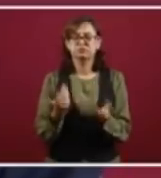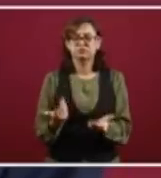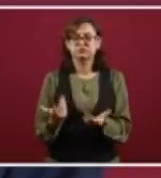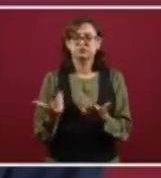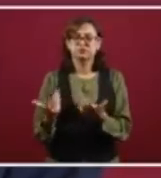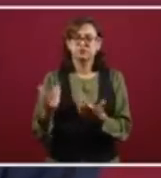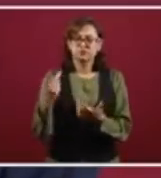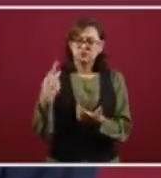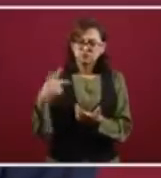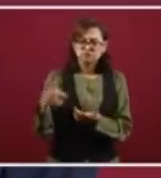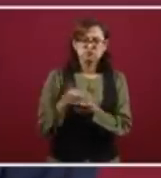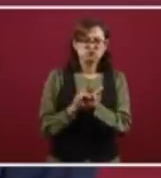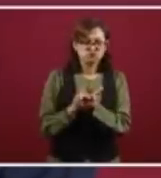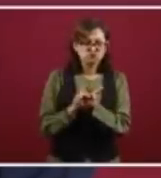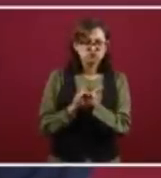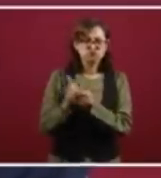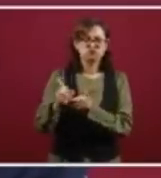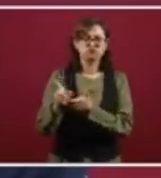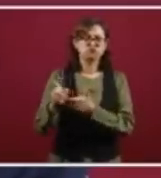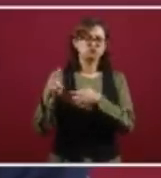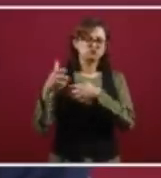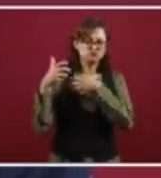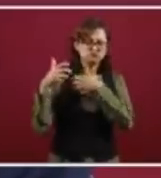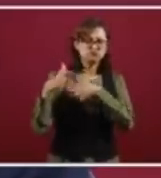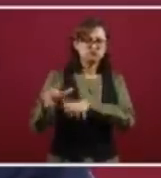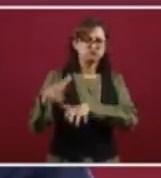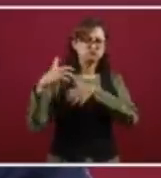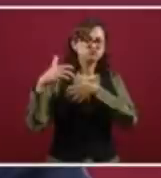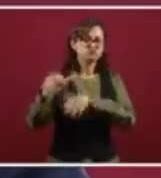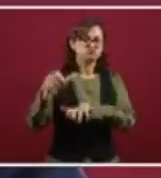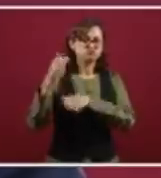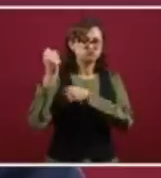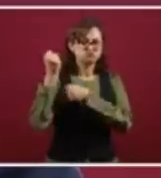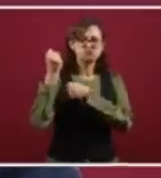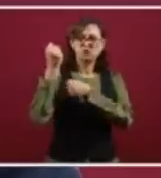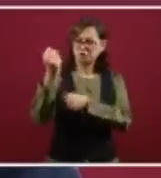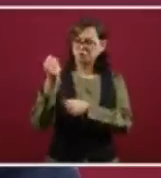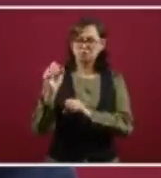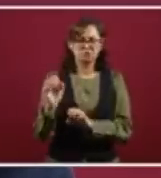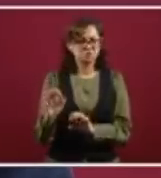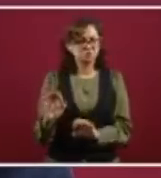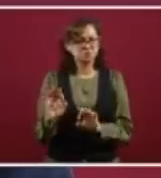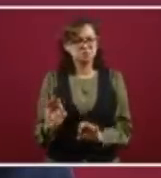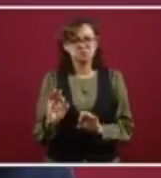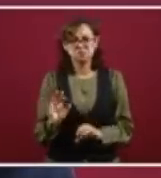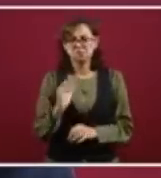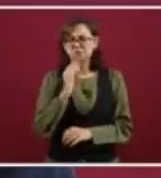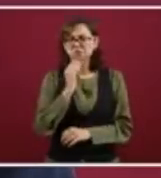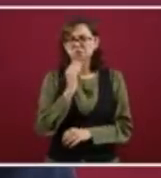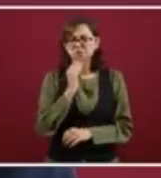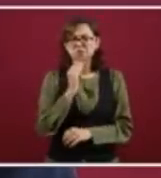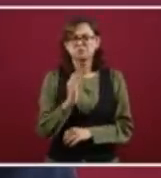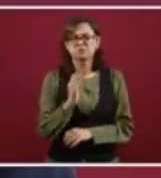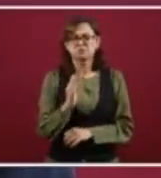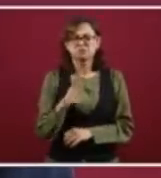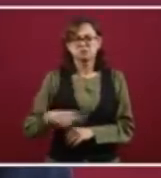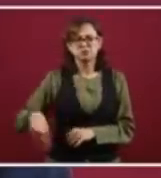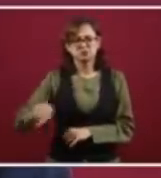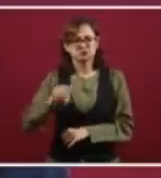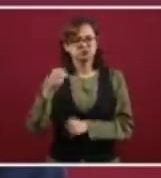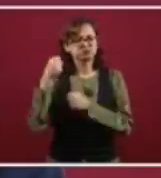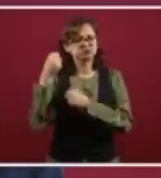a ejercer su derecho de manifestación, su derecho de